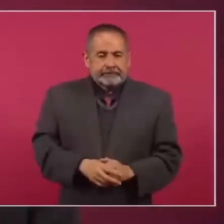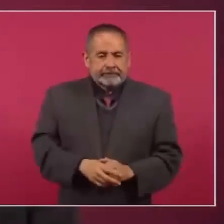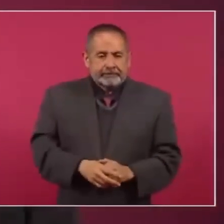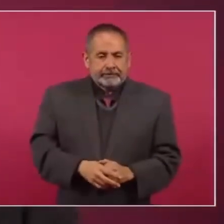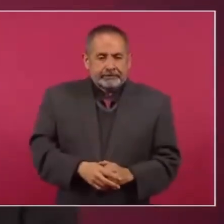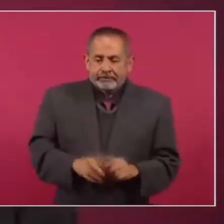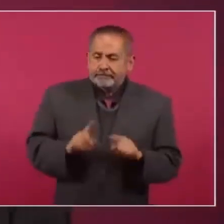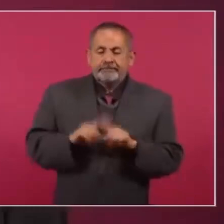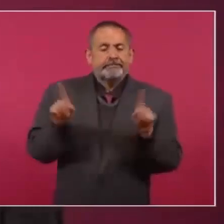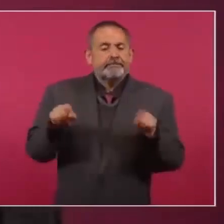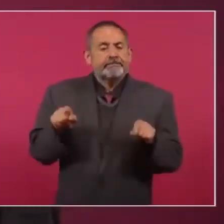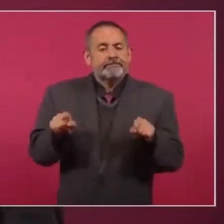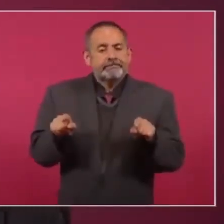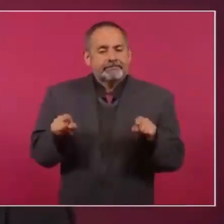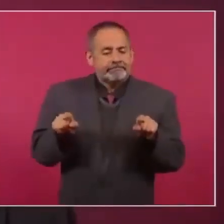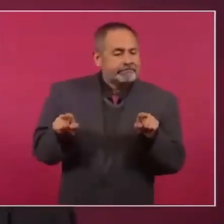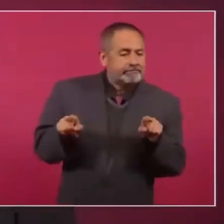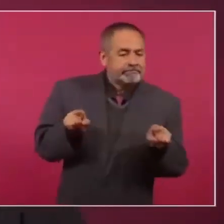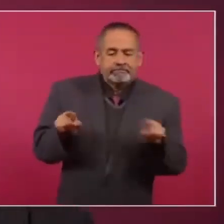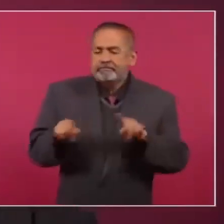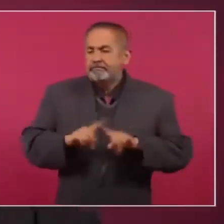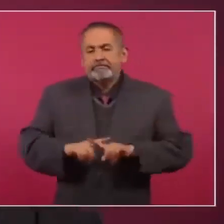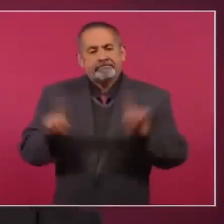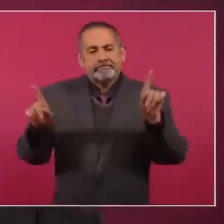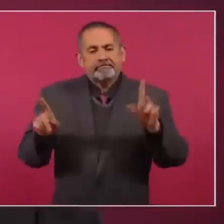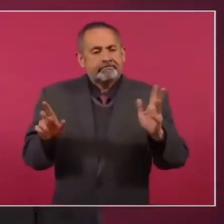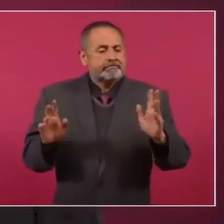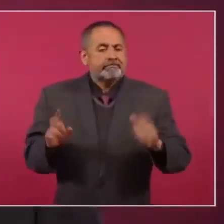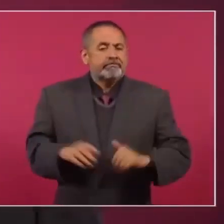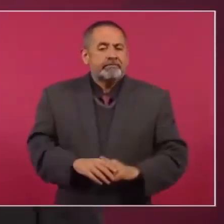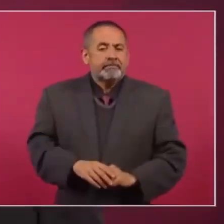son las diferencias de fondo que tenemos,